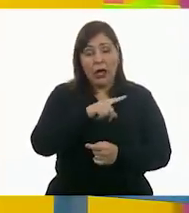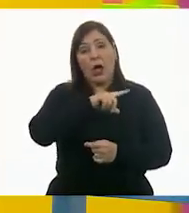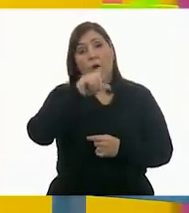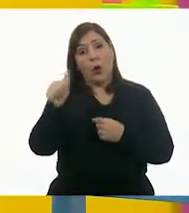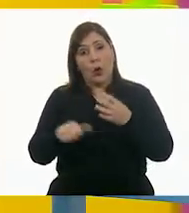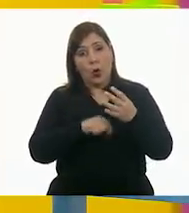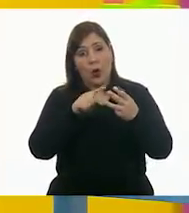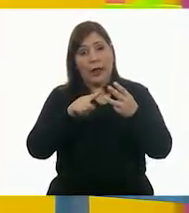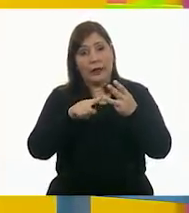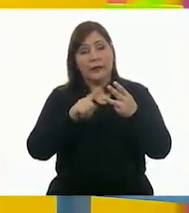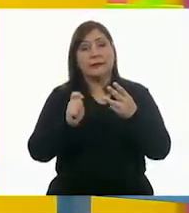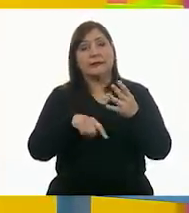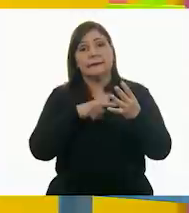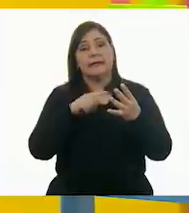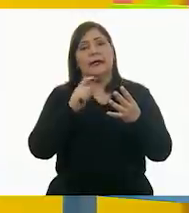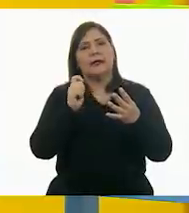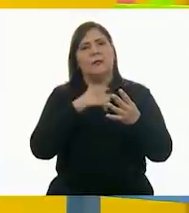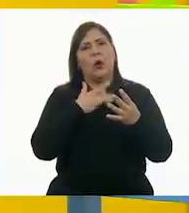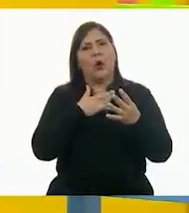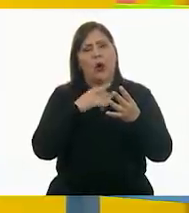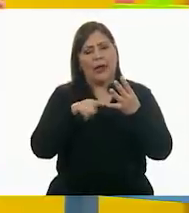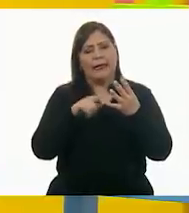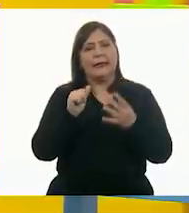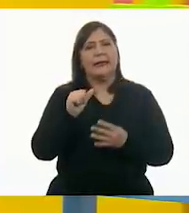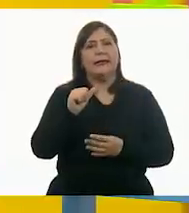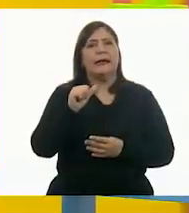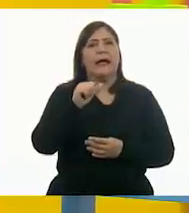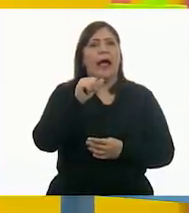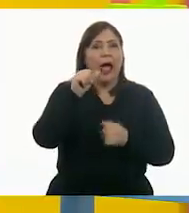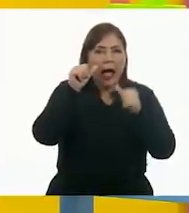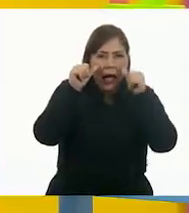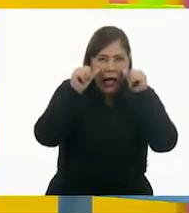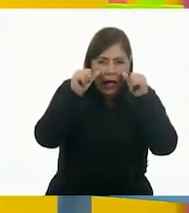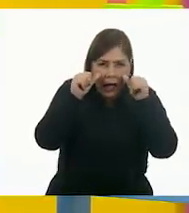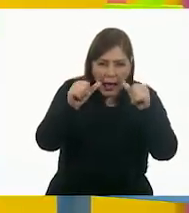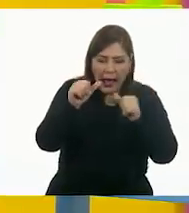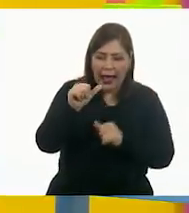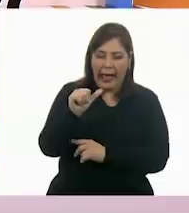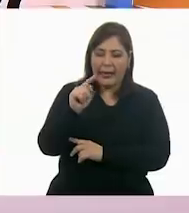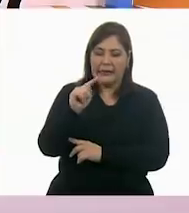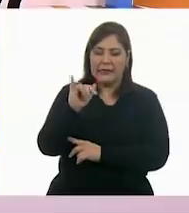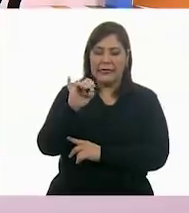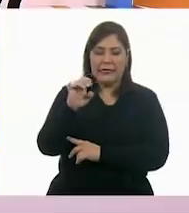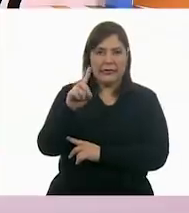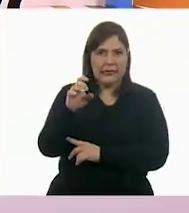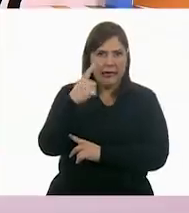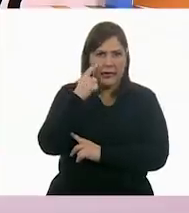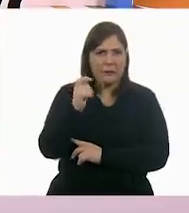atención o atiende a eso que te está pasando. Atiende.